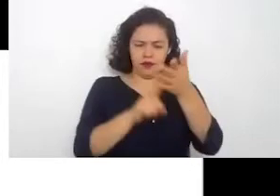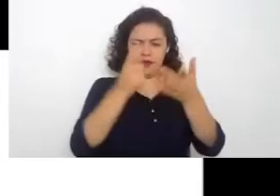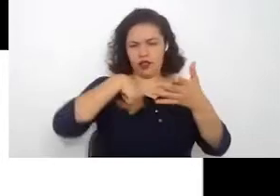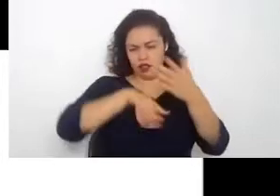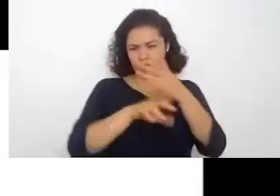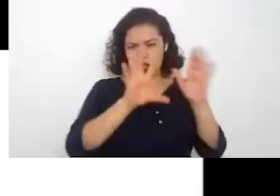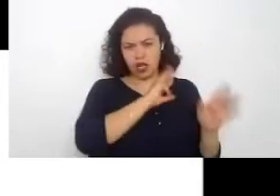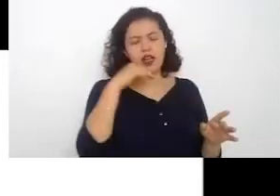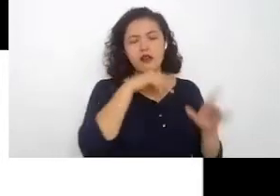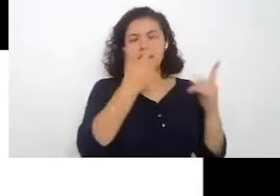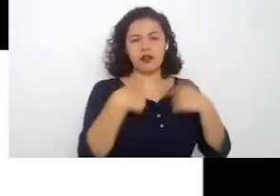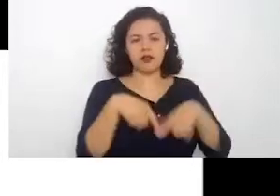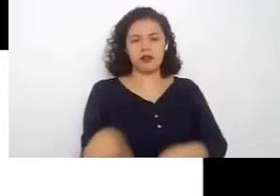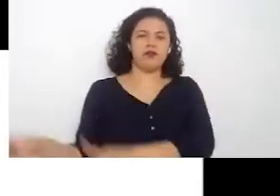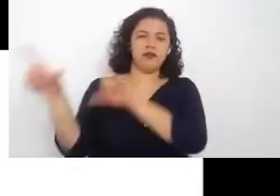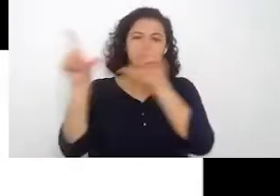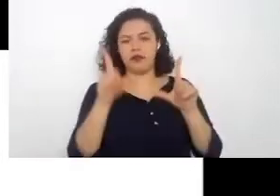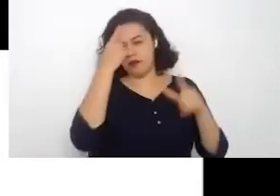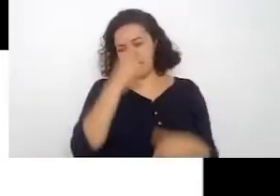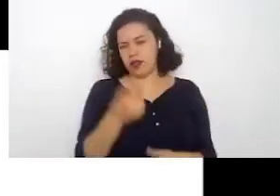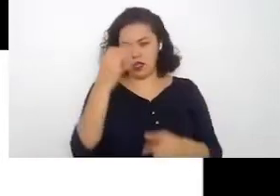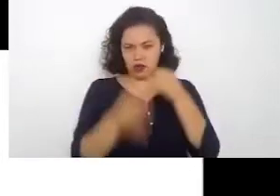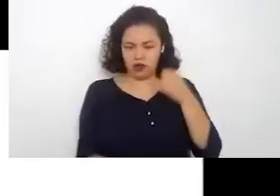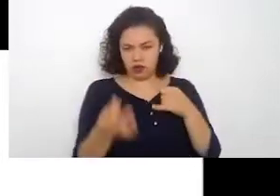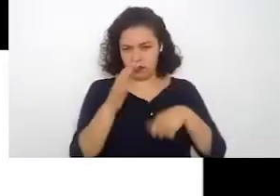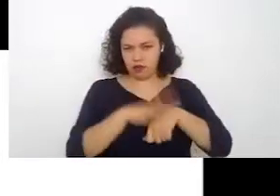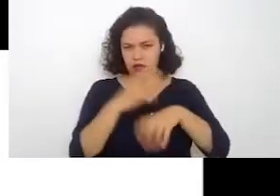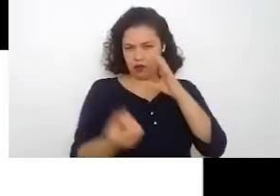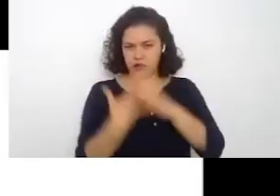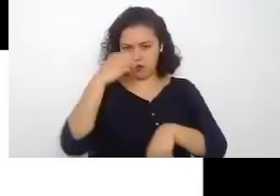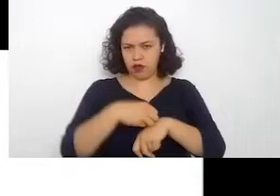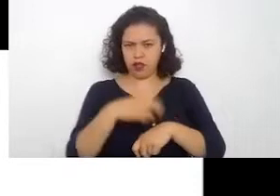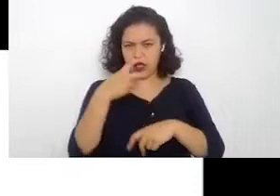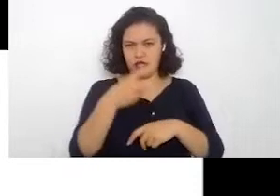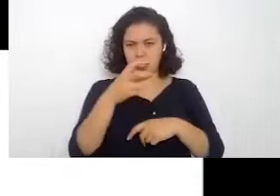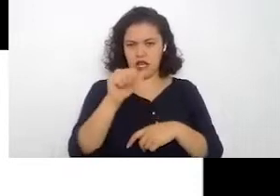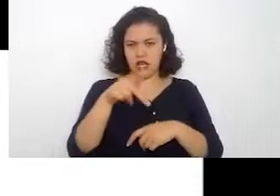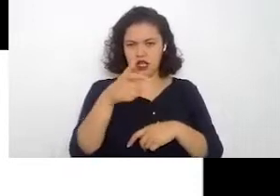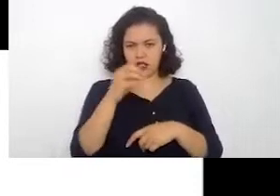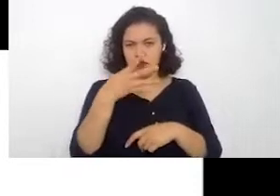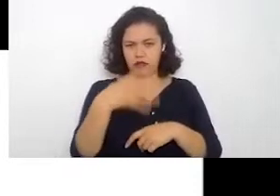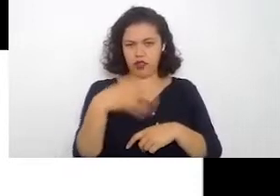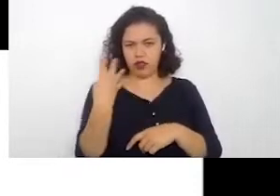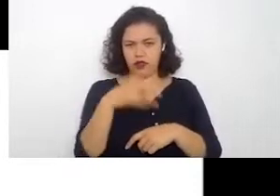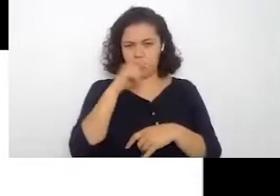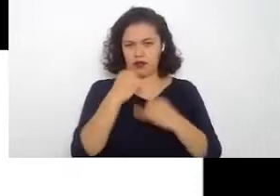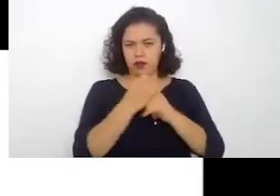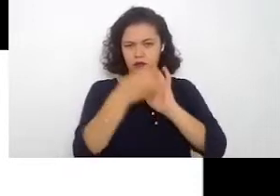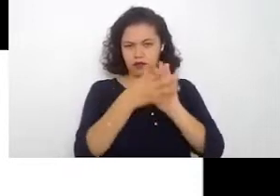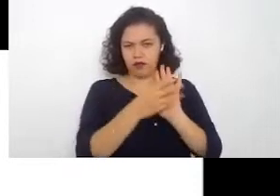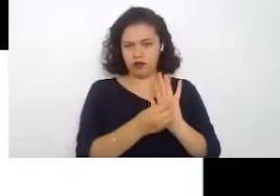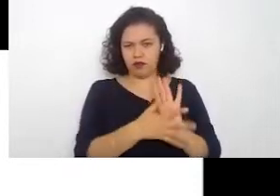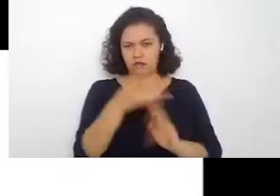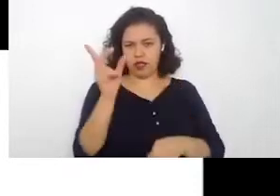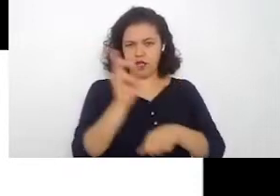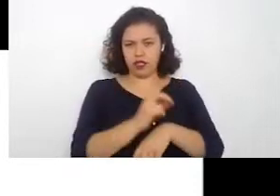identificar directamente el último, ¿verdad? Y recuerden que es anexo 14 porque también se publica a través de nuestro diario